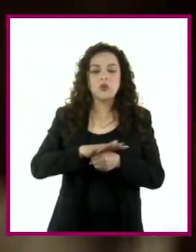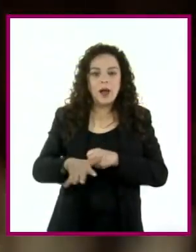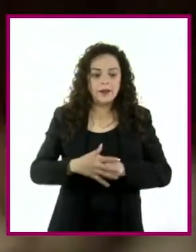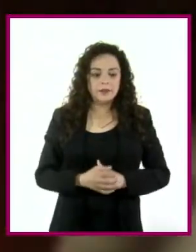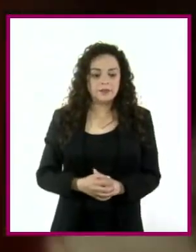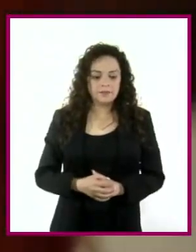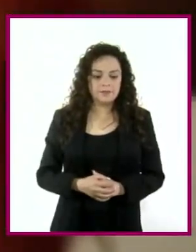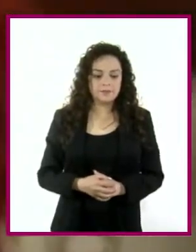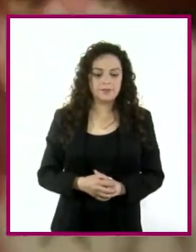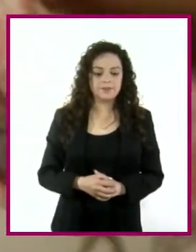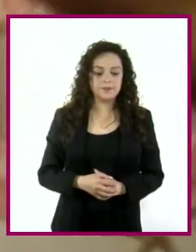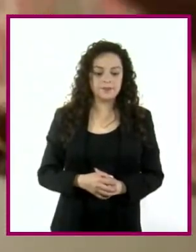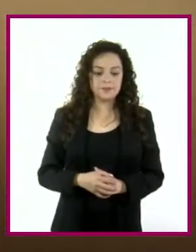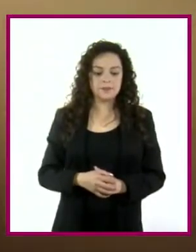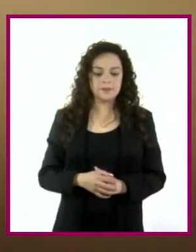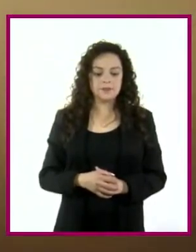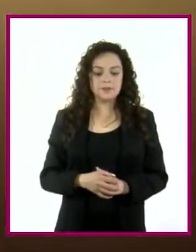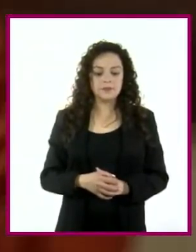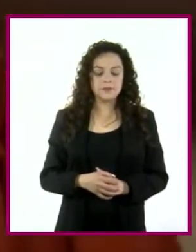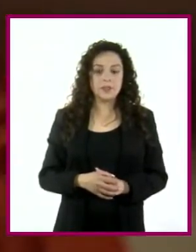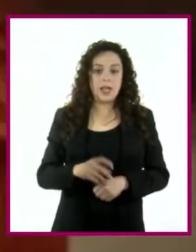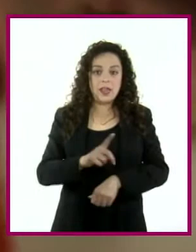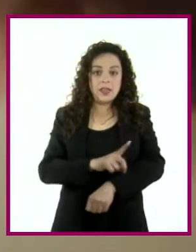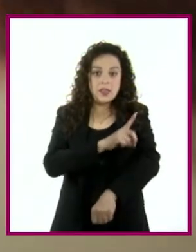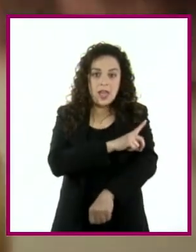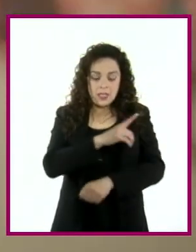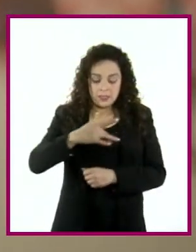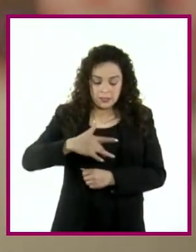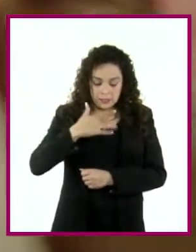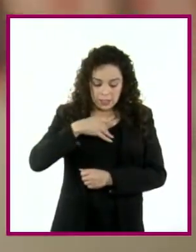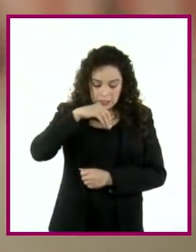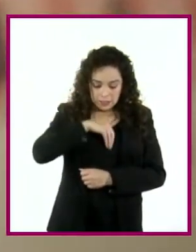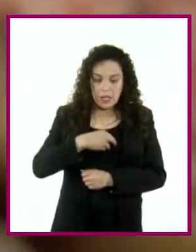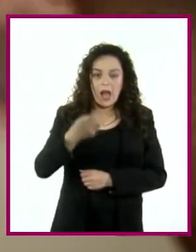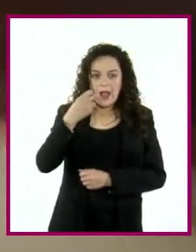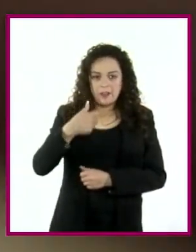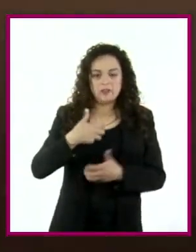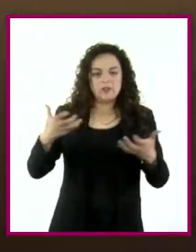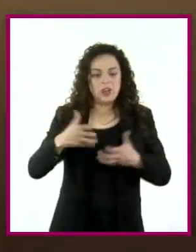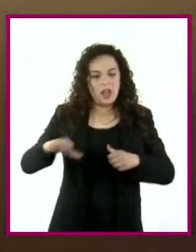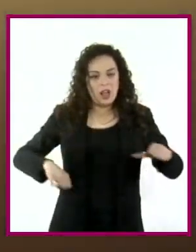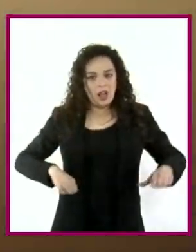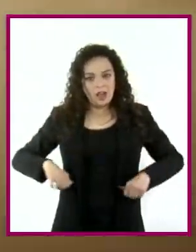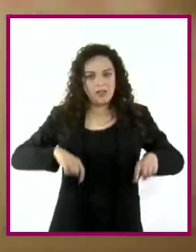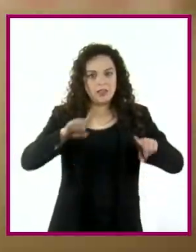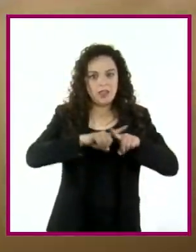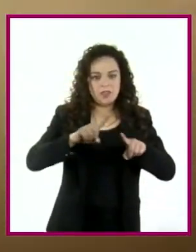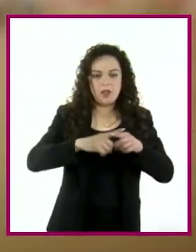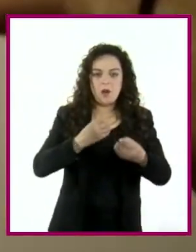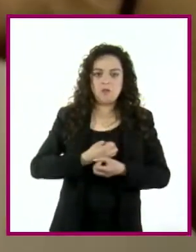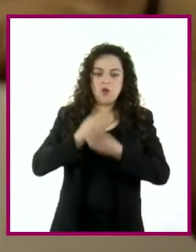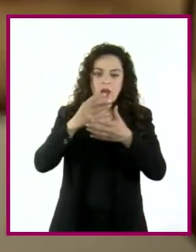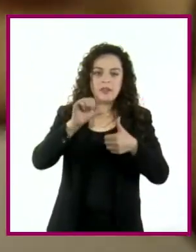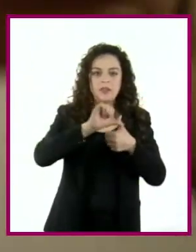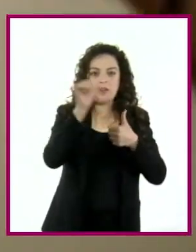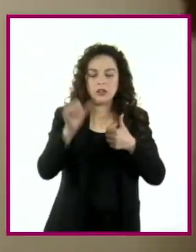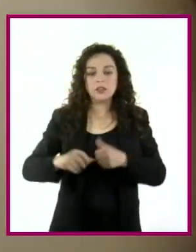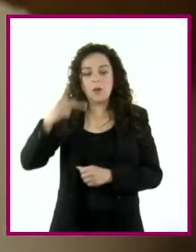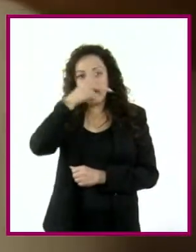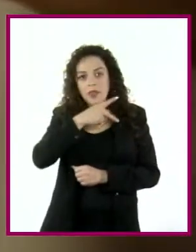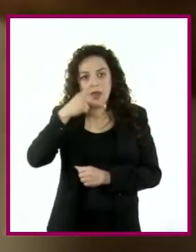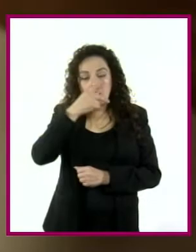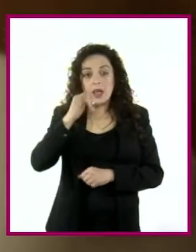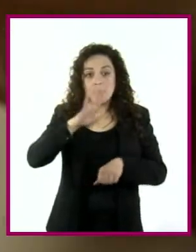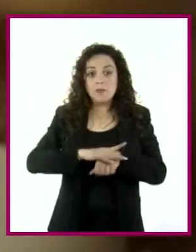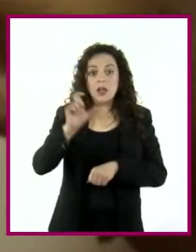he activado desde la ternura radical todo mi activismo pedagógico, poético, artístico y sobre todo cuando salgo a